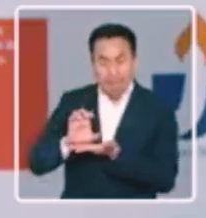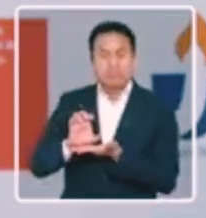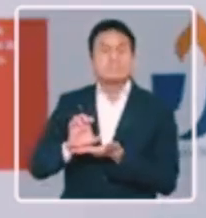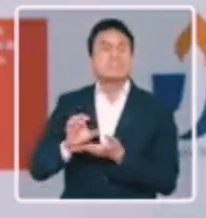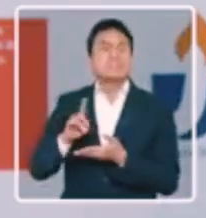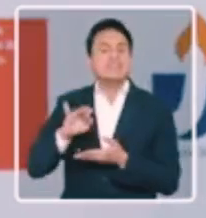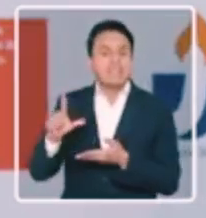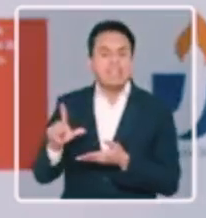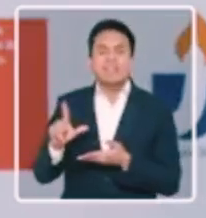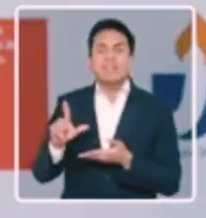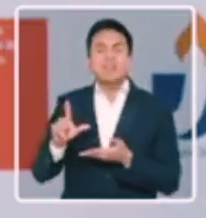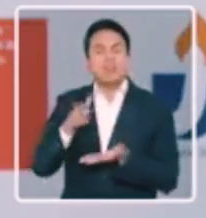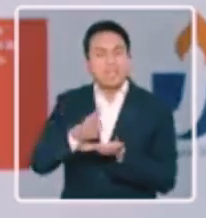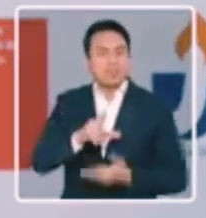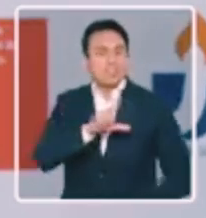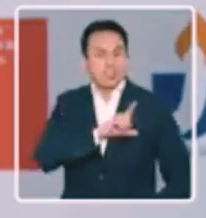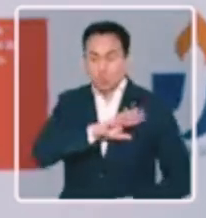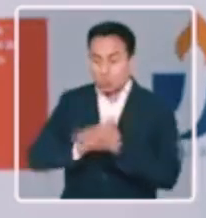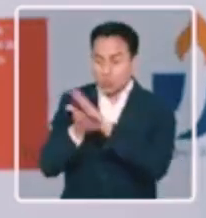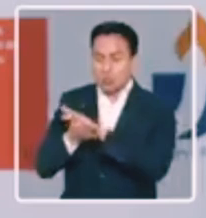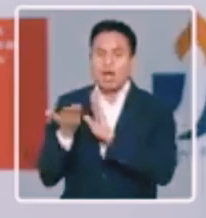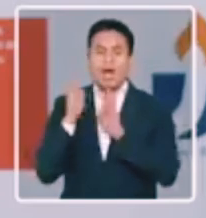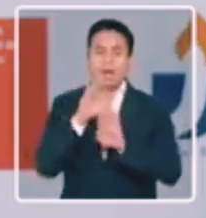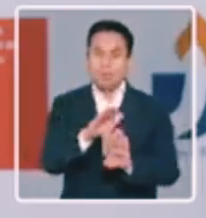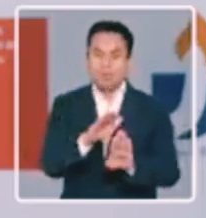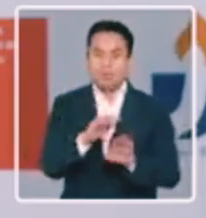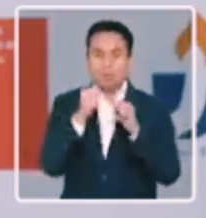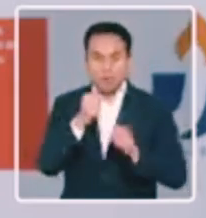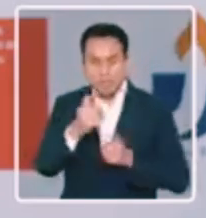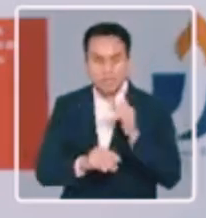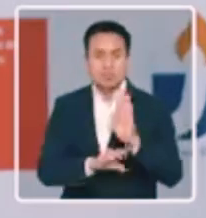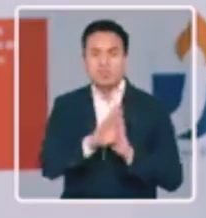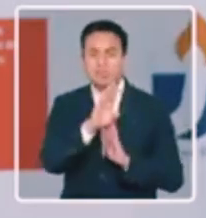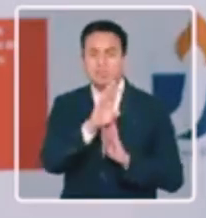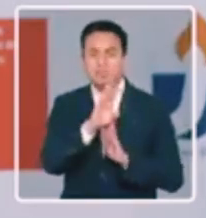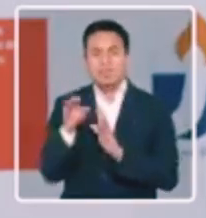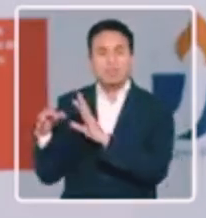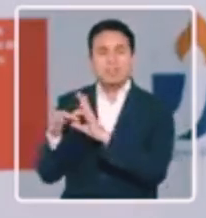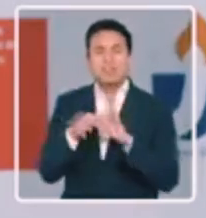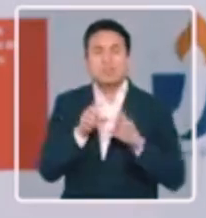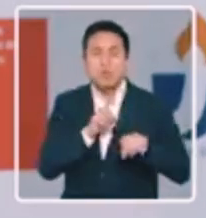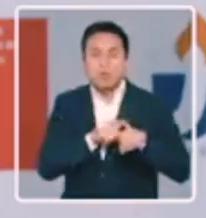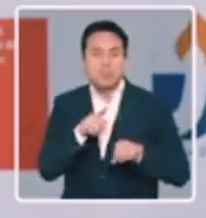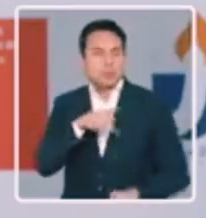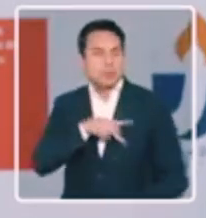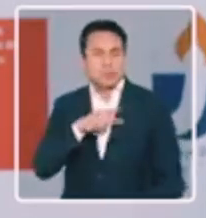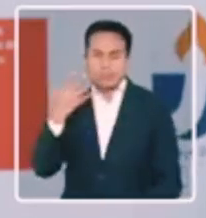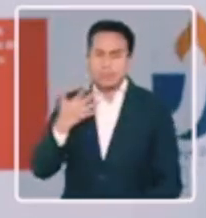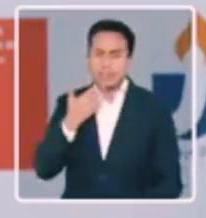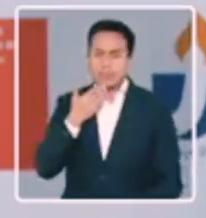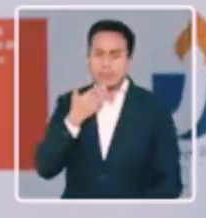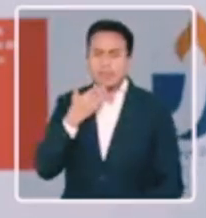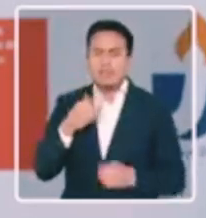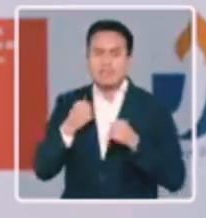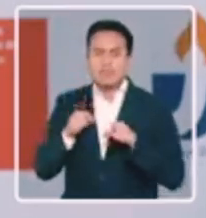los liceos de los colegios el que les demos el apoyo para que puedan surgir por eso estos momentos también de premiación son importantes porque